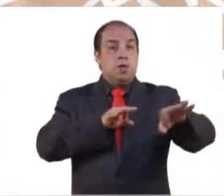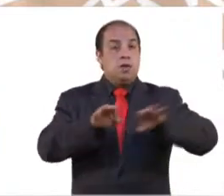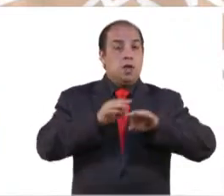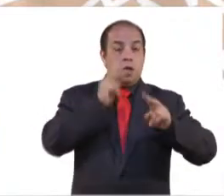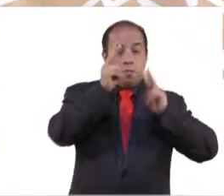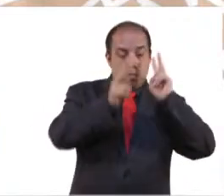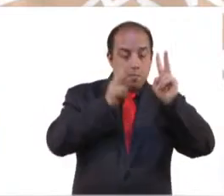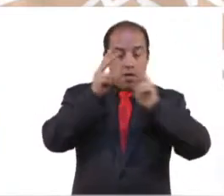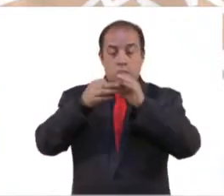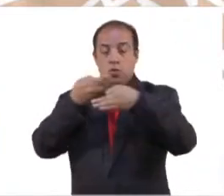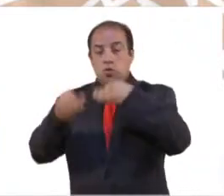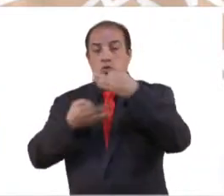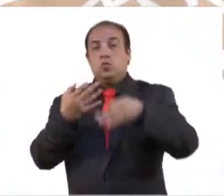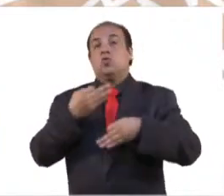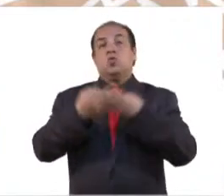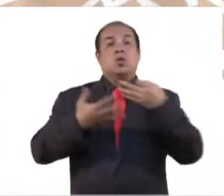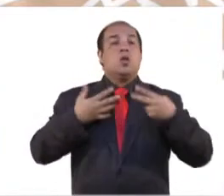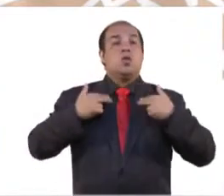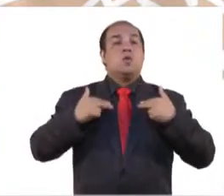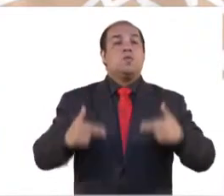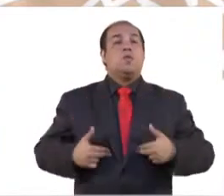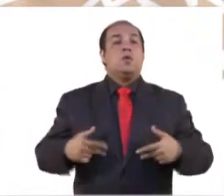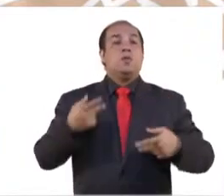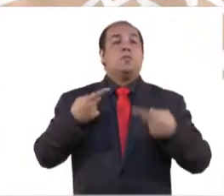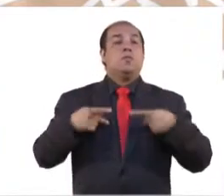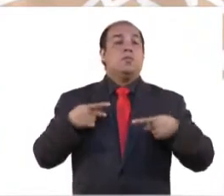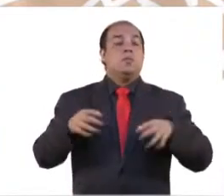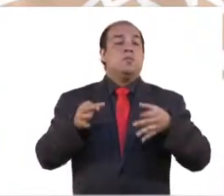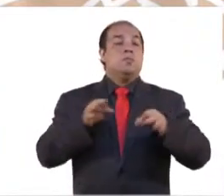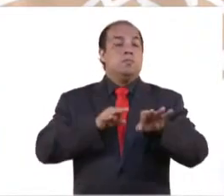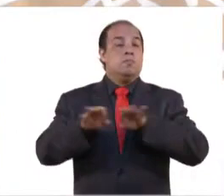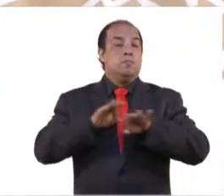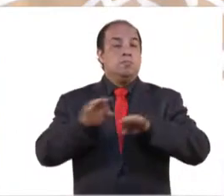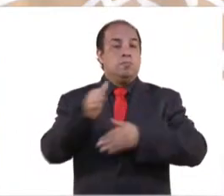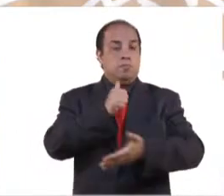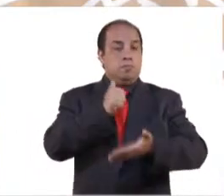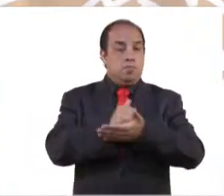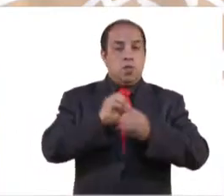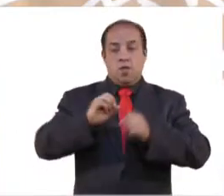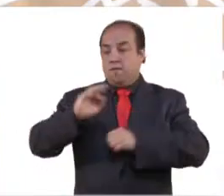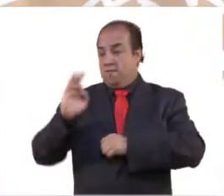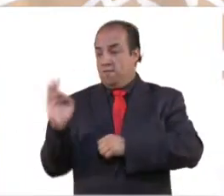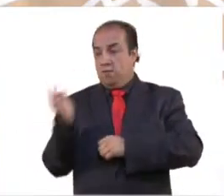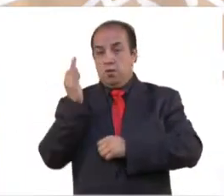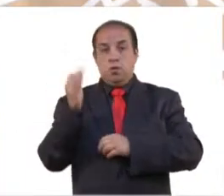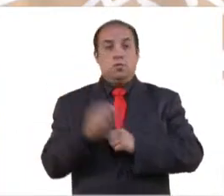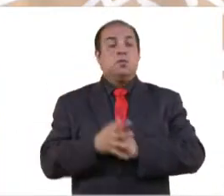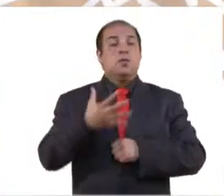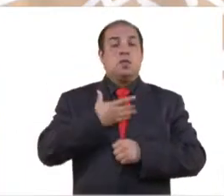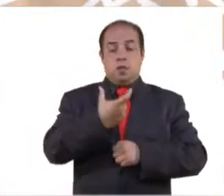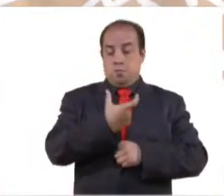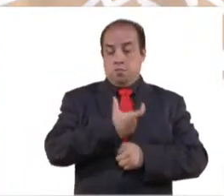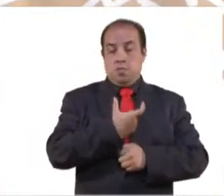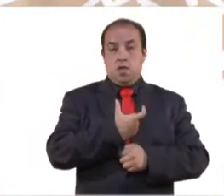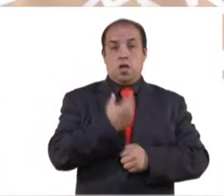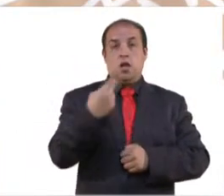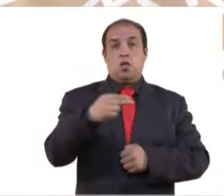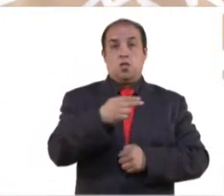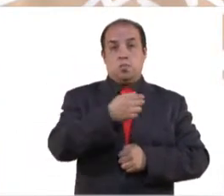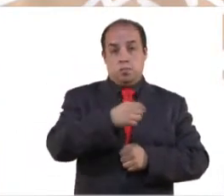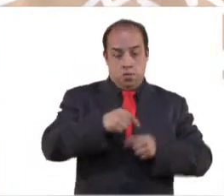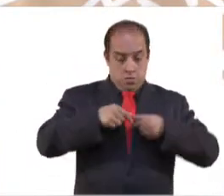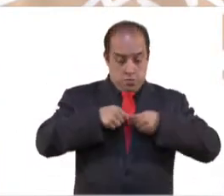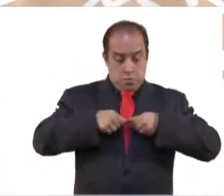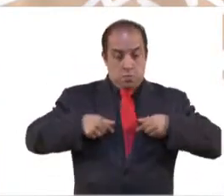Todos van uniformados, tanto el personal de la ciudad como el de la federación, también con un gafete que va a llevar el nombre de cada